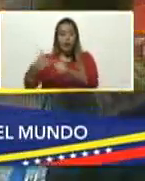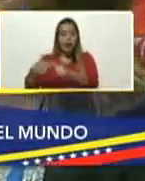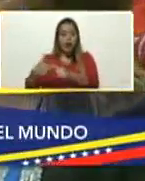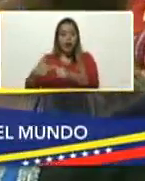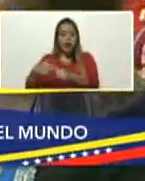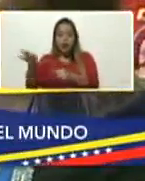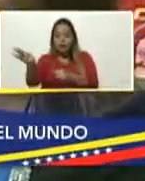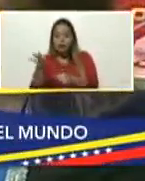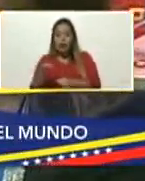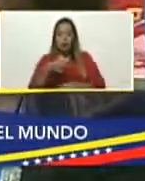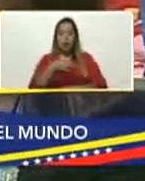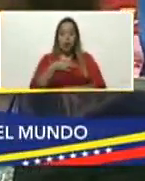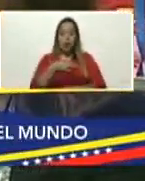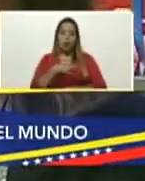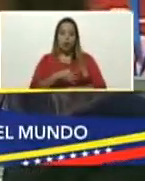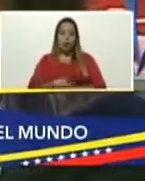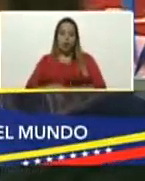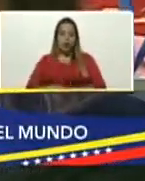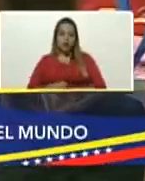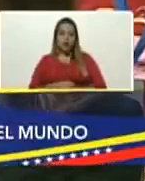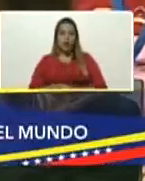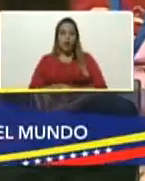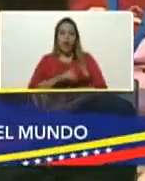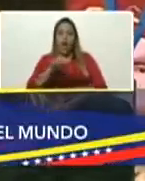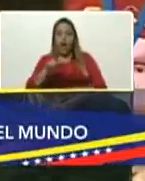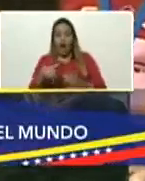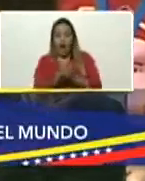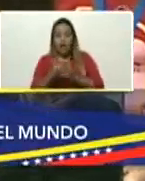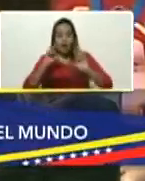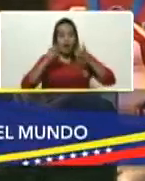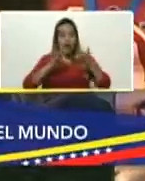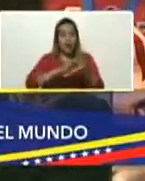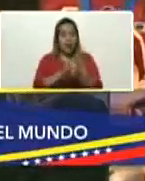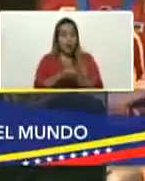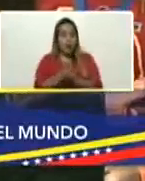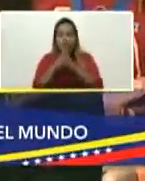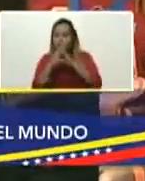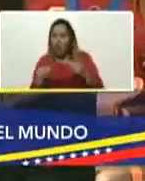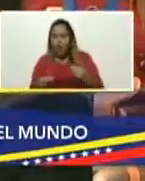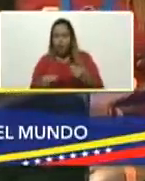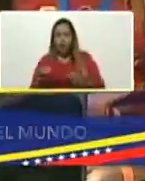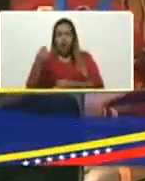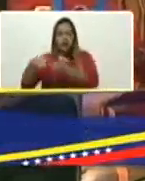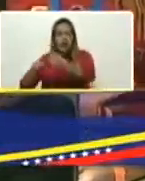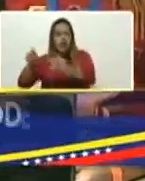hasta el maíz de sus arepas. Todo, todo se importaba.